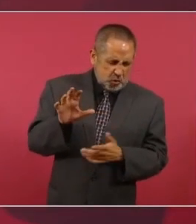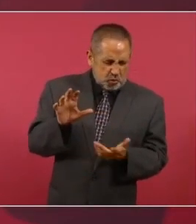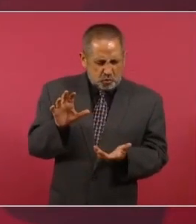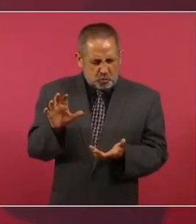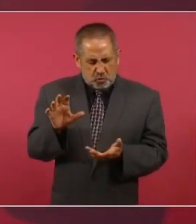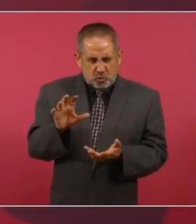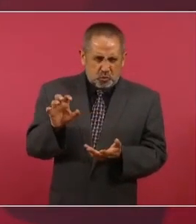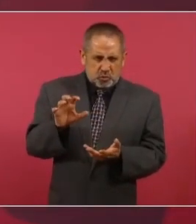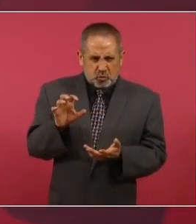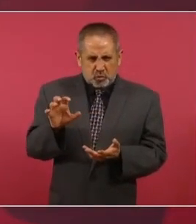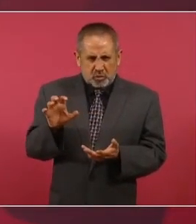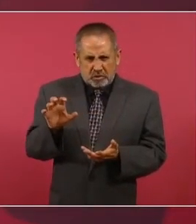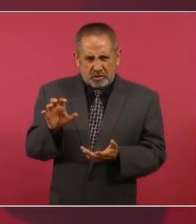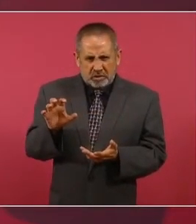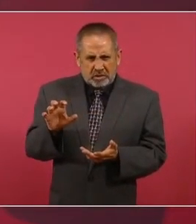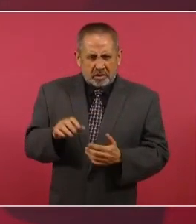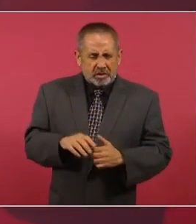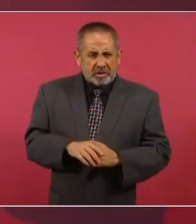no,